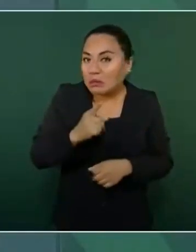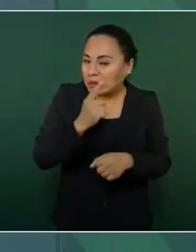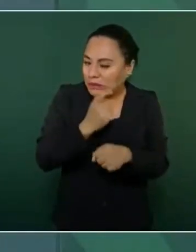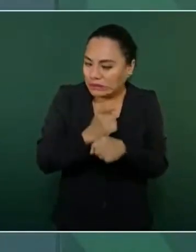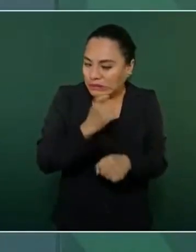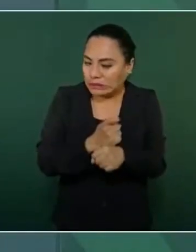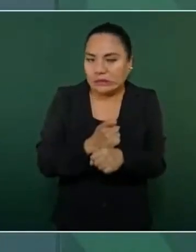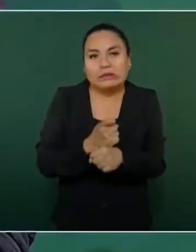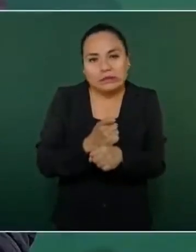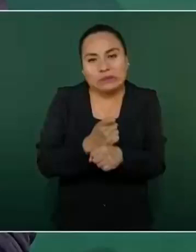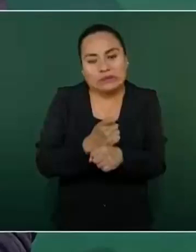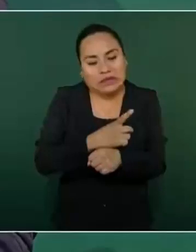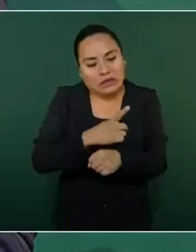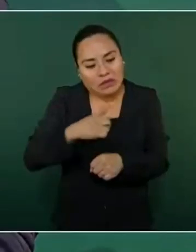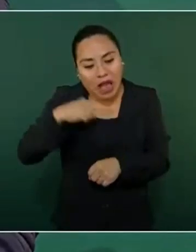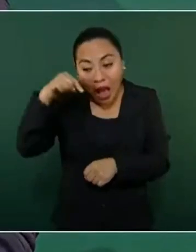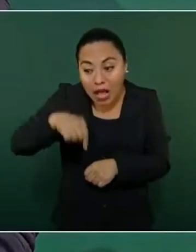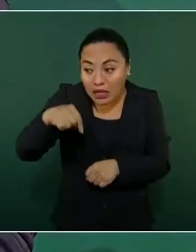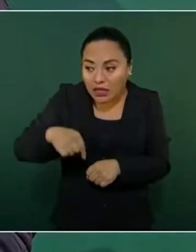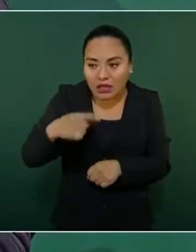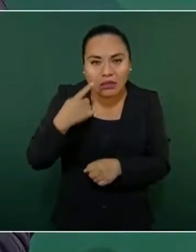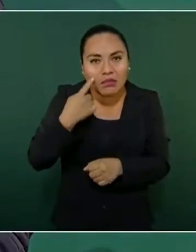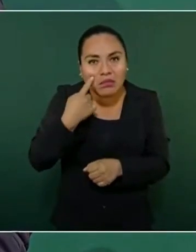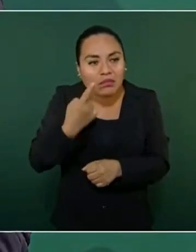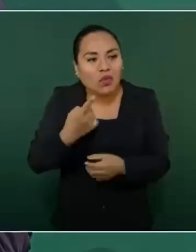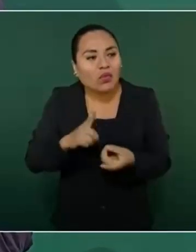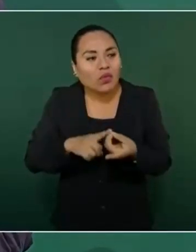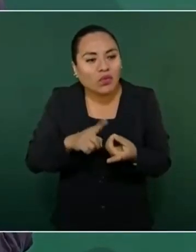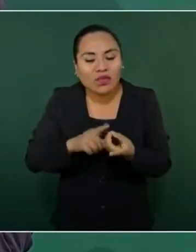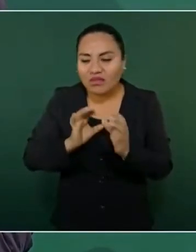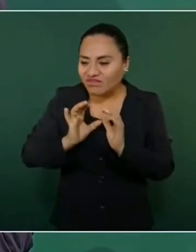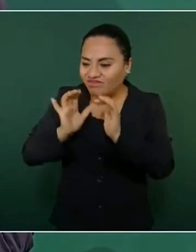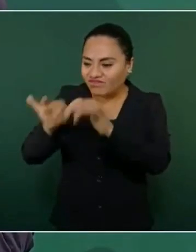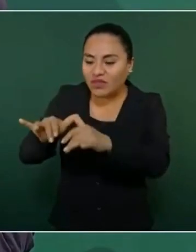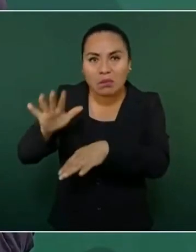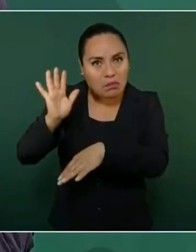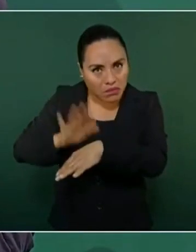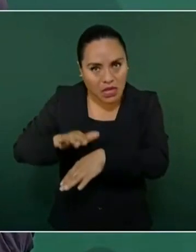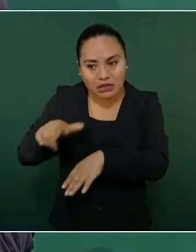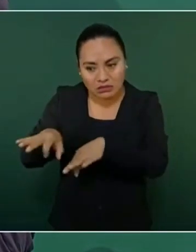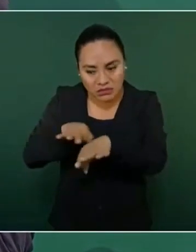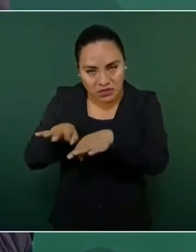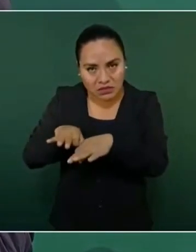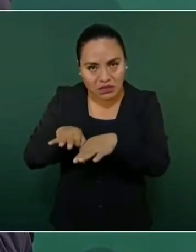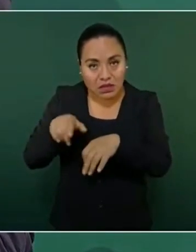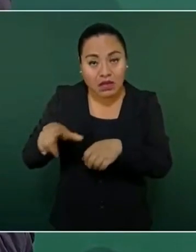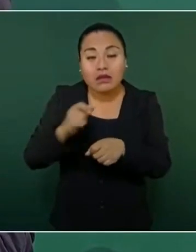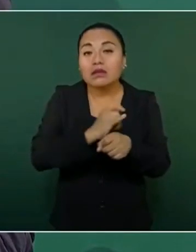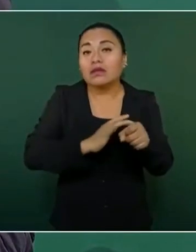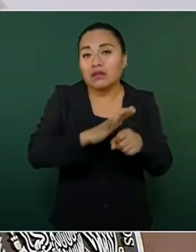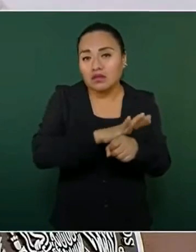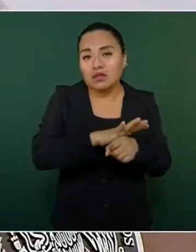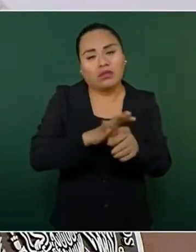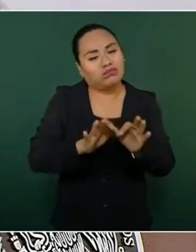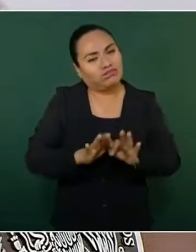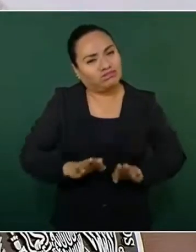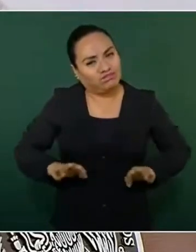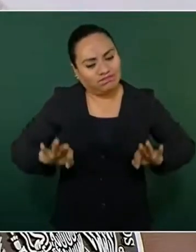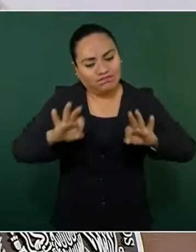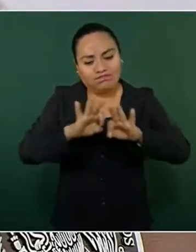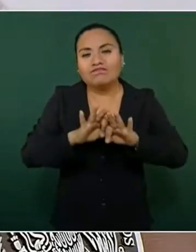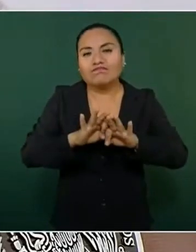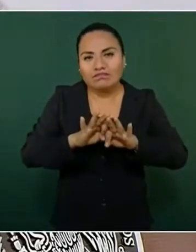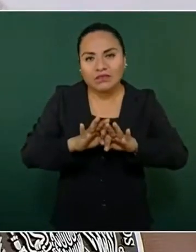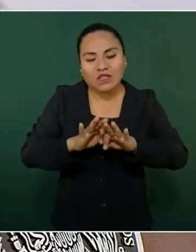Entonces, el Istmo es mucho, muy importante para el desarrollo del